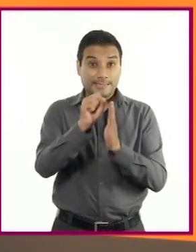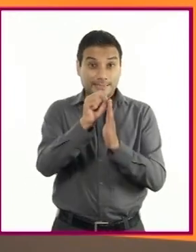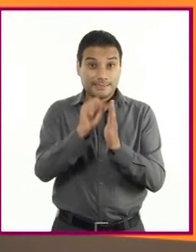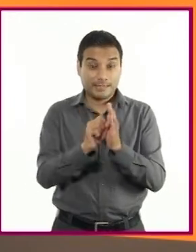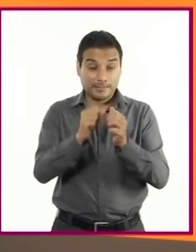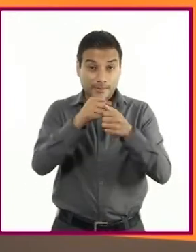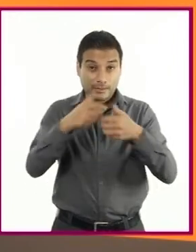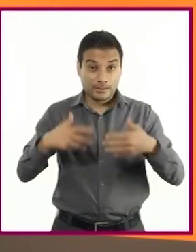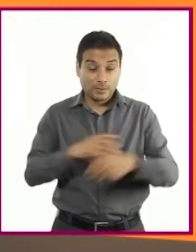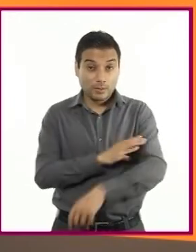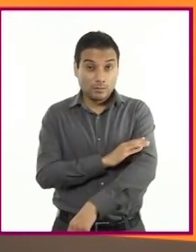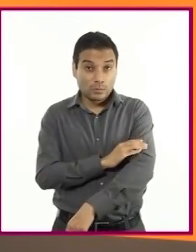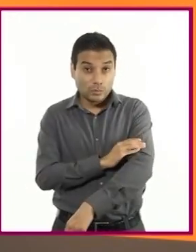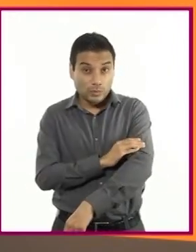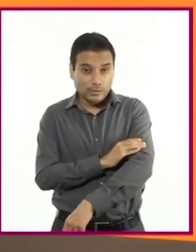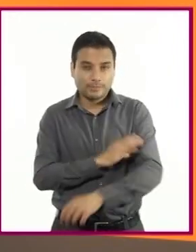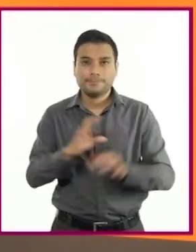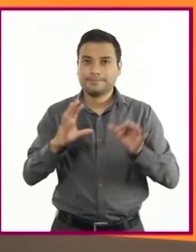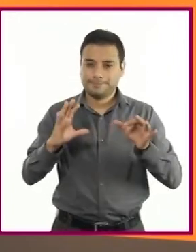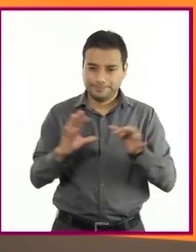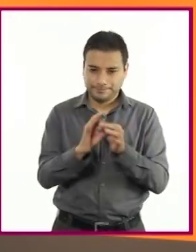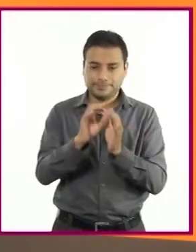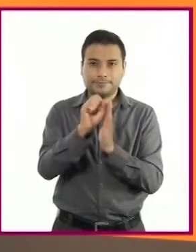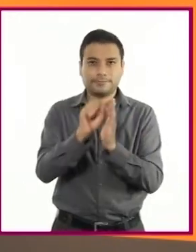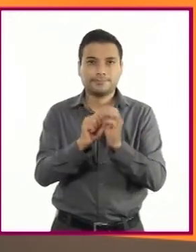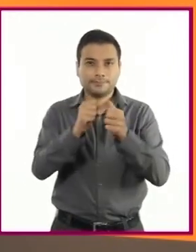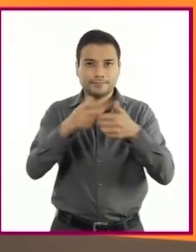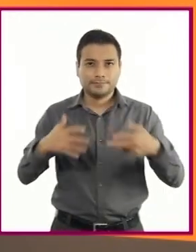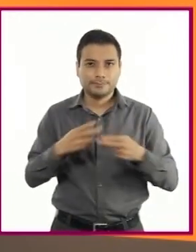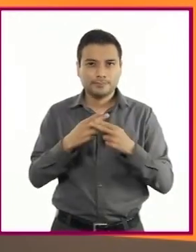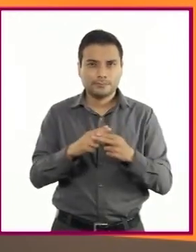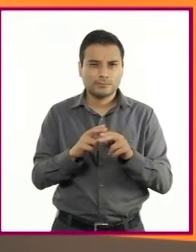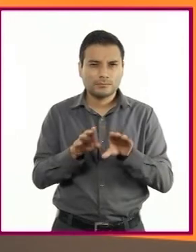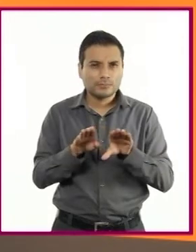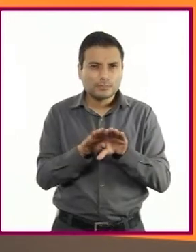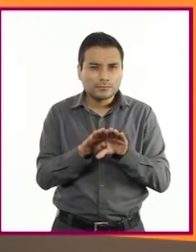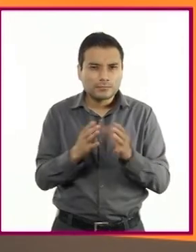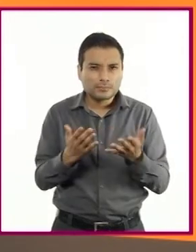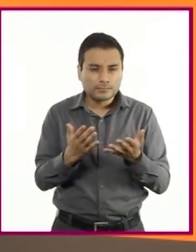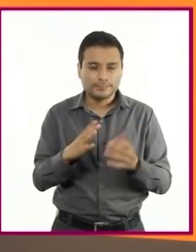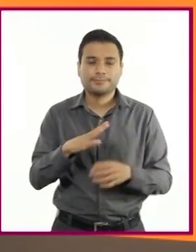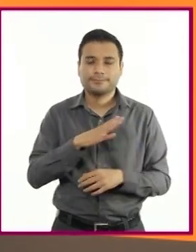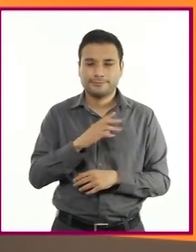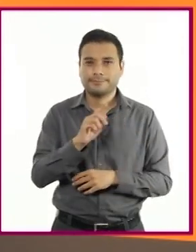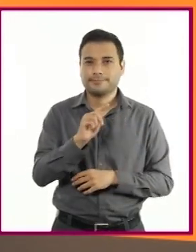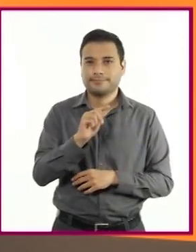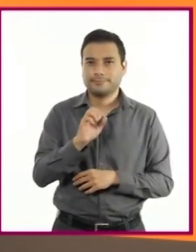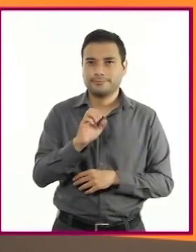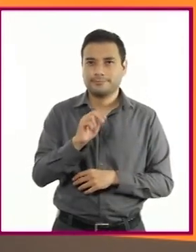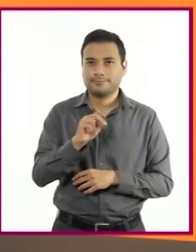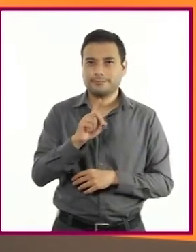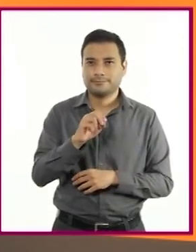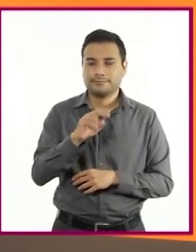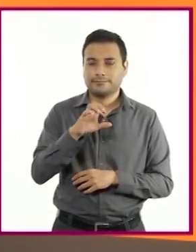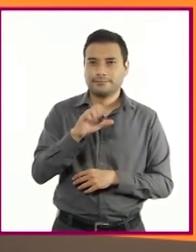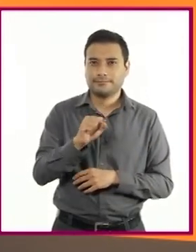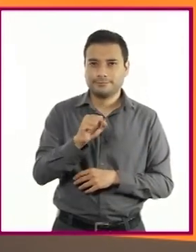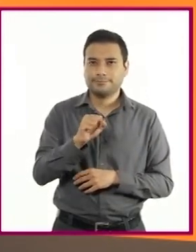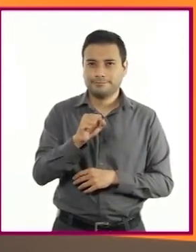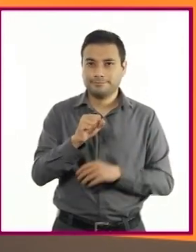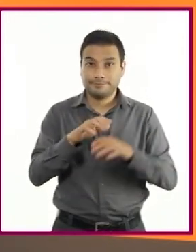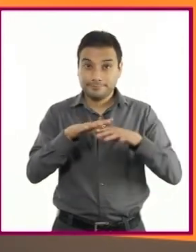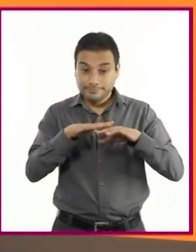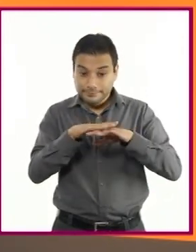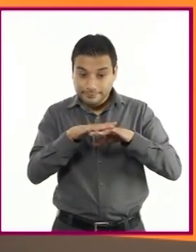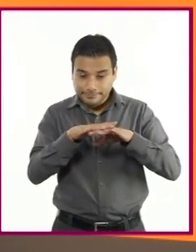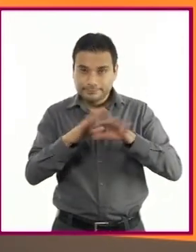muscular se une a nuestro sistema óseo a través de los tendones, que son un tipo de tejido conectivo fibroso